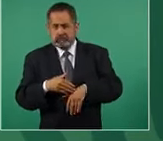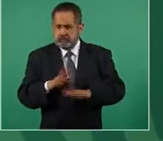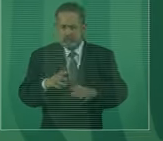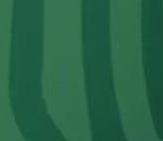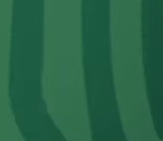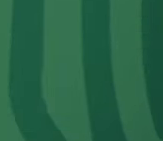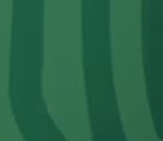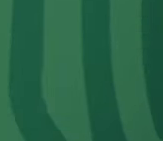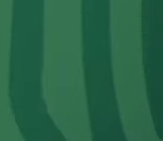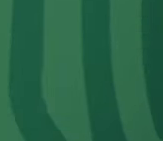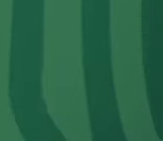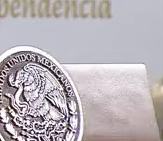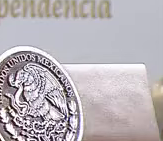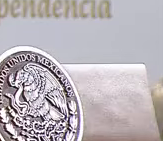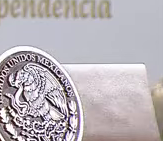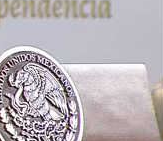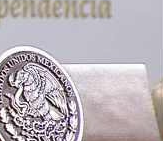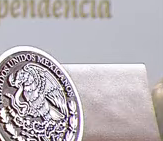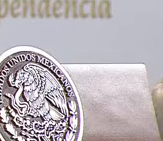por